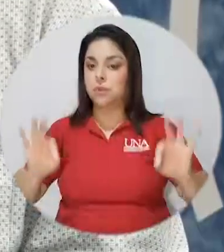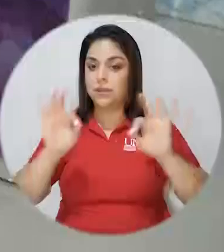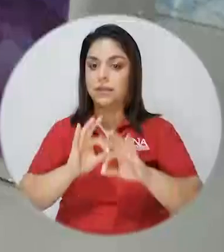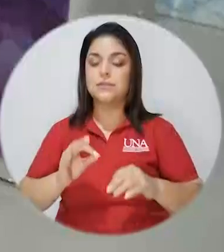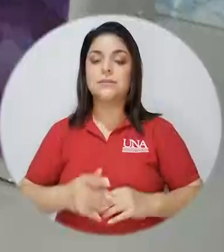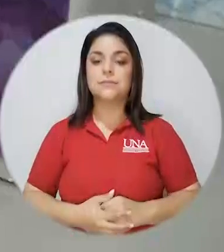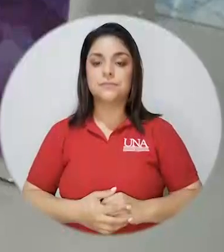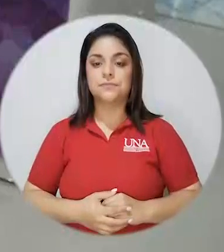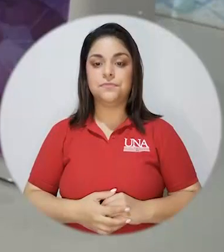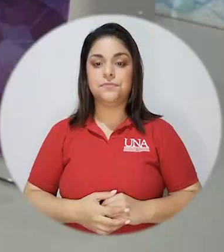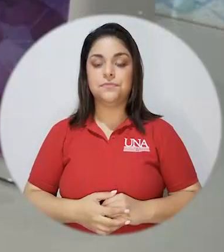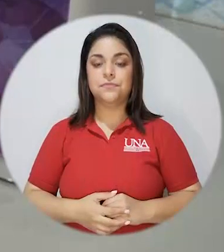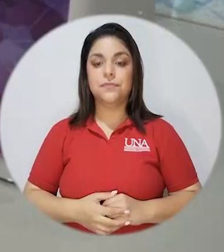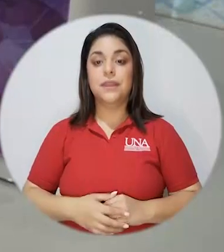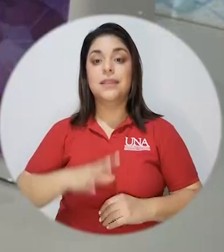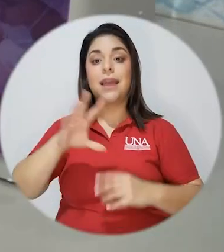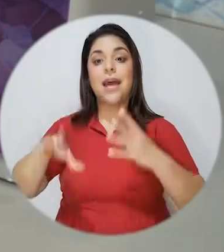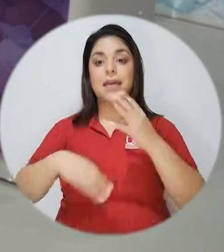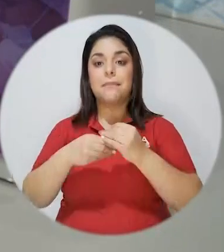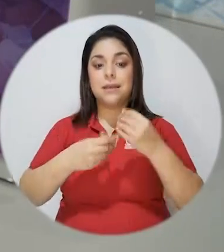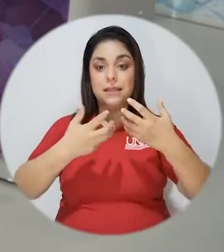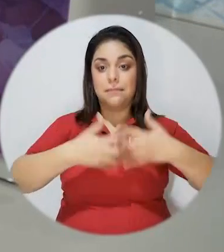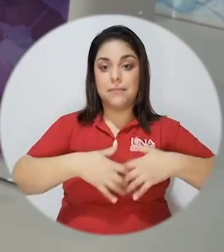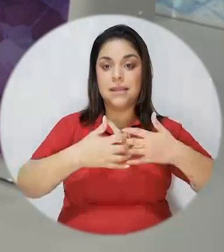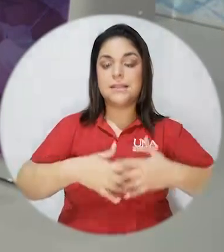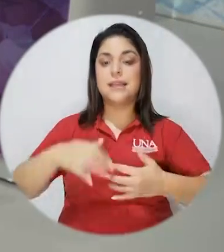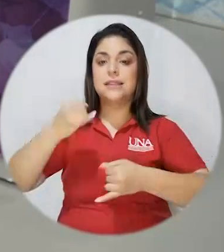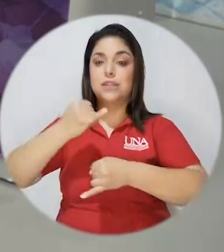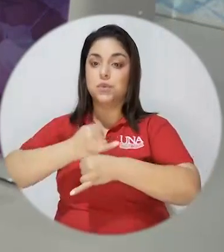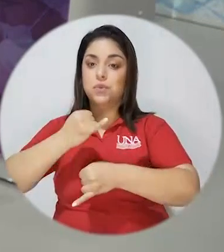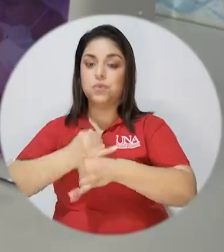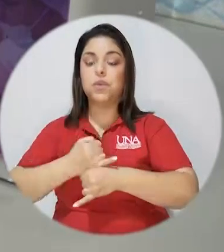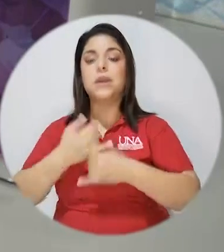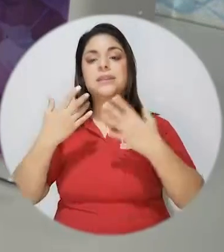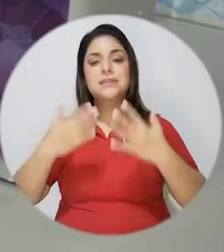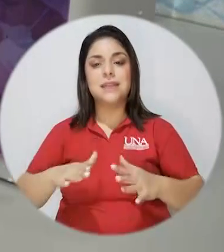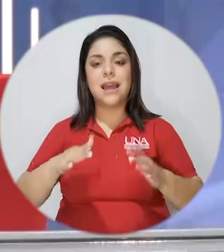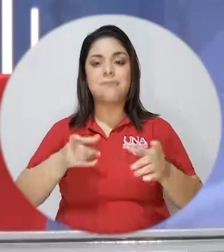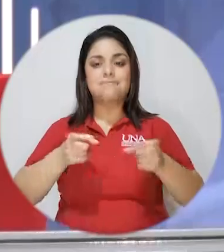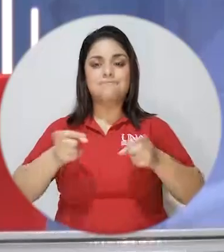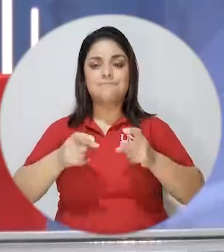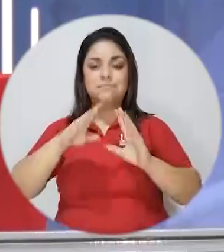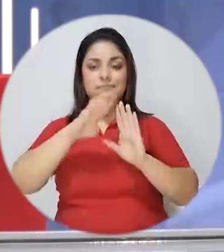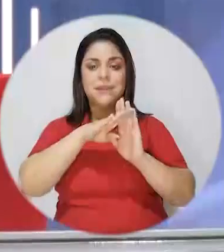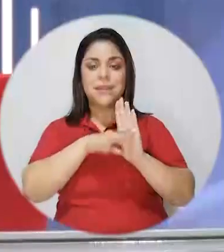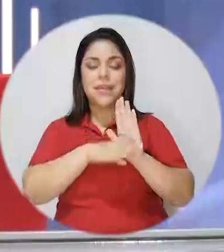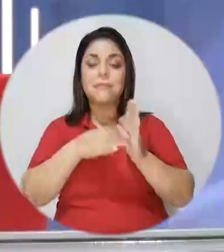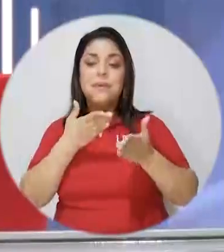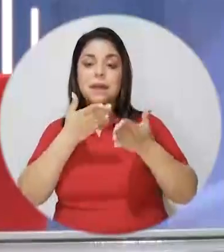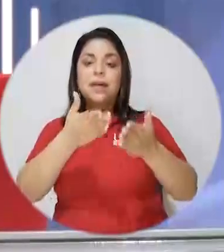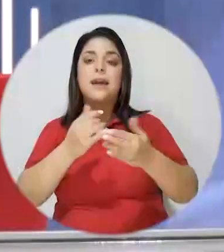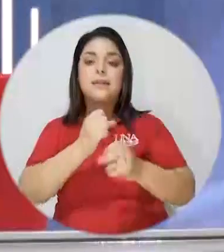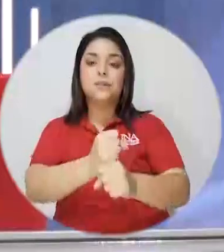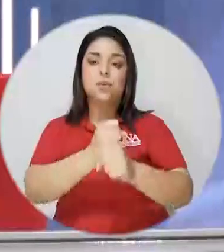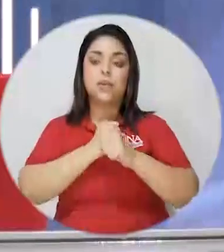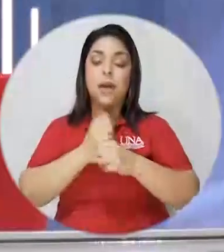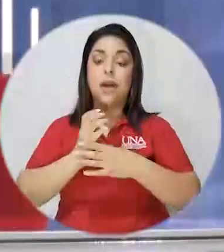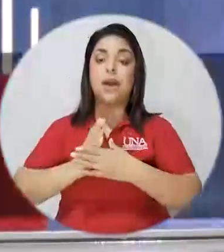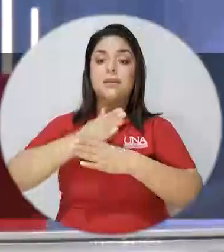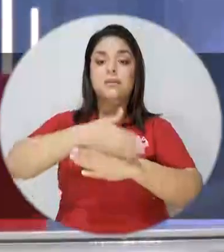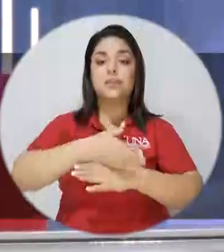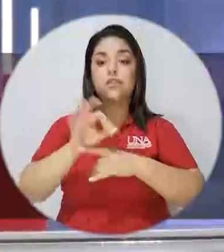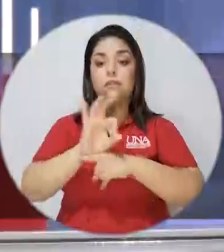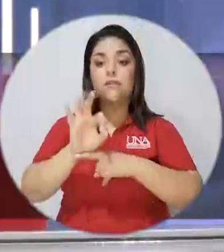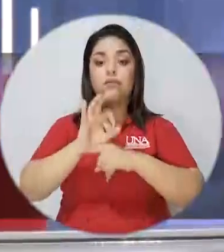importancia. Y es que además, digamos, la empresa, la institución, pues toma todas las medidas para garantizar la seguridad, para dar el acceso a sus funcionarios